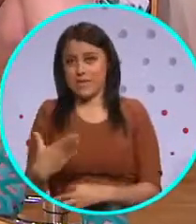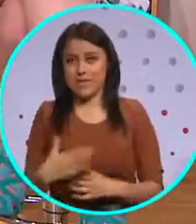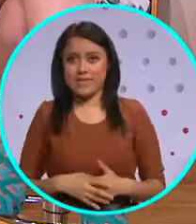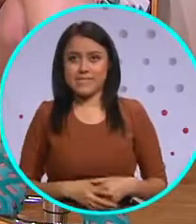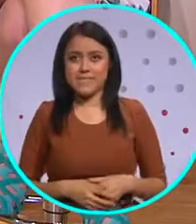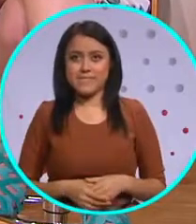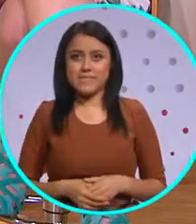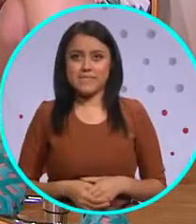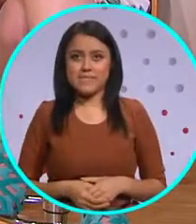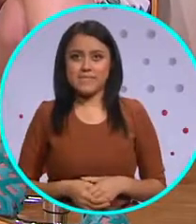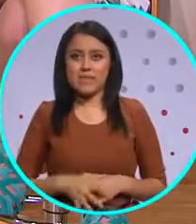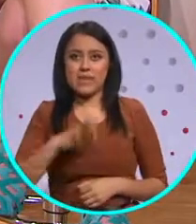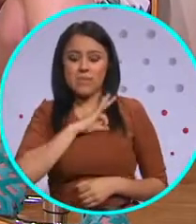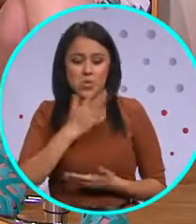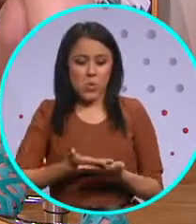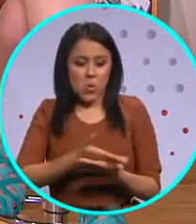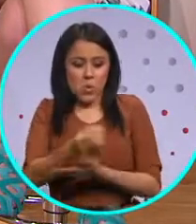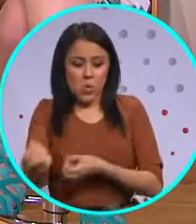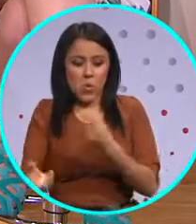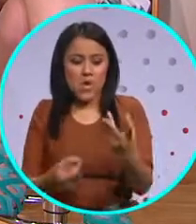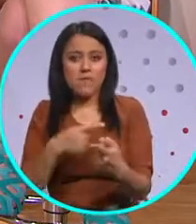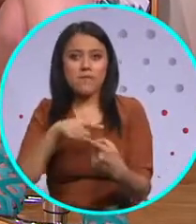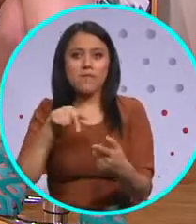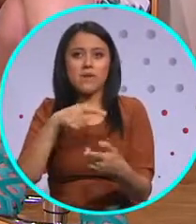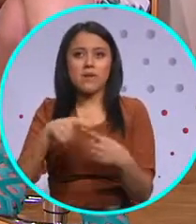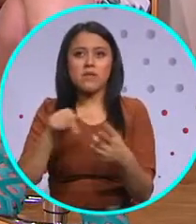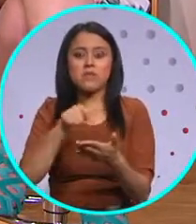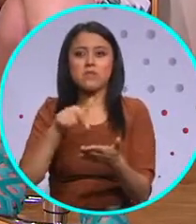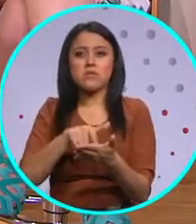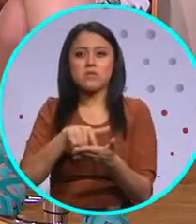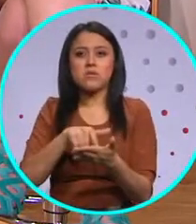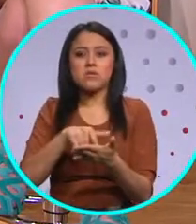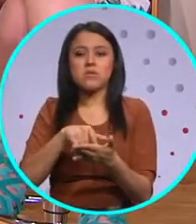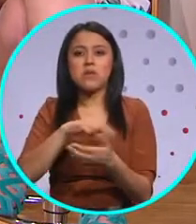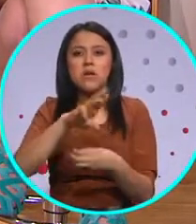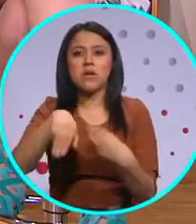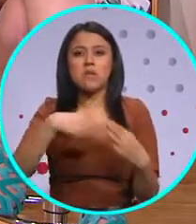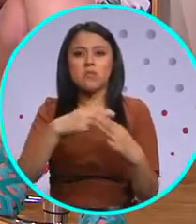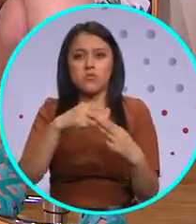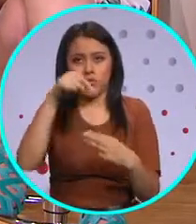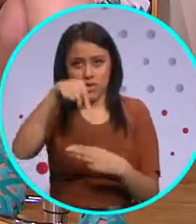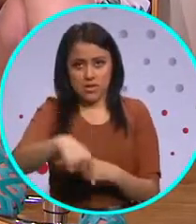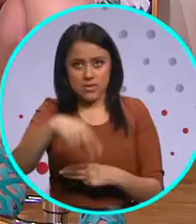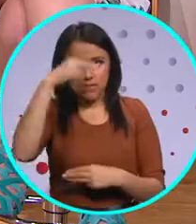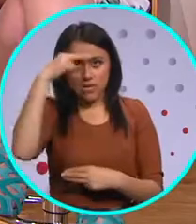es así que se distribuyen en todo el mundo saliendo de aquí de méxico